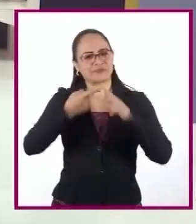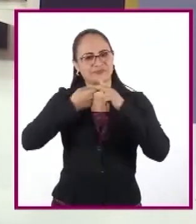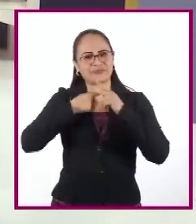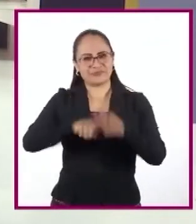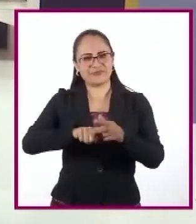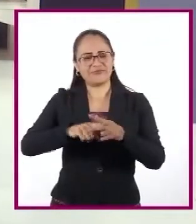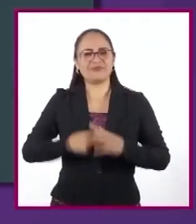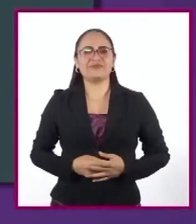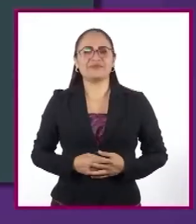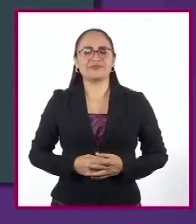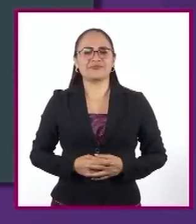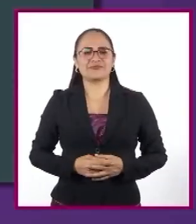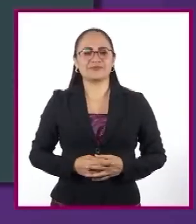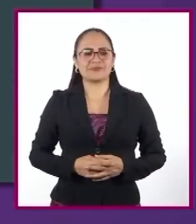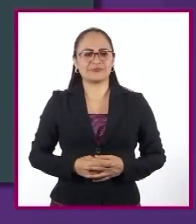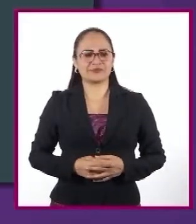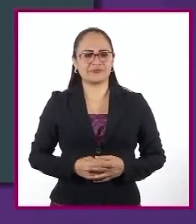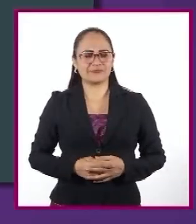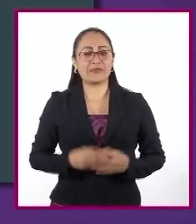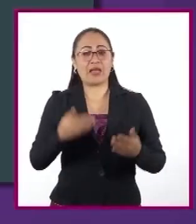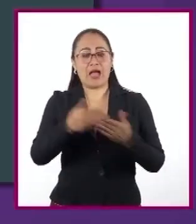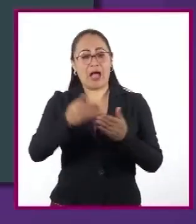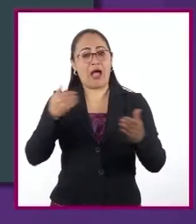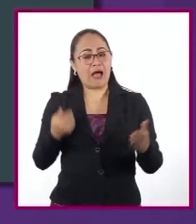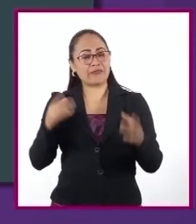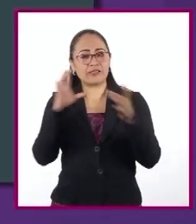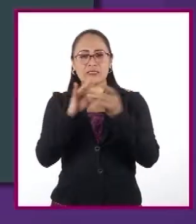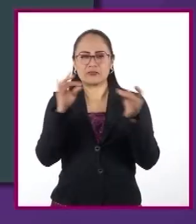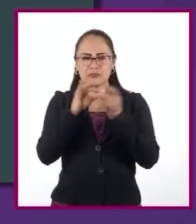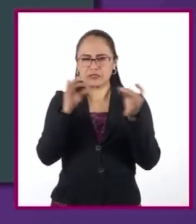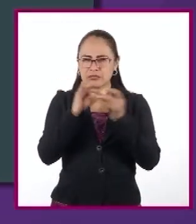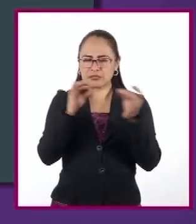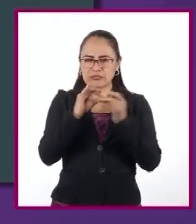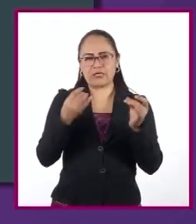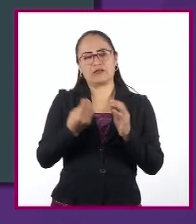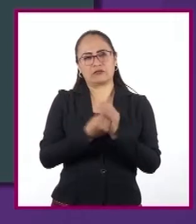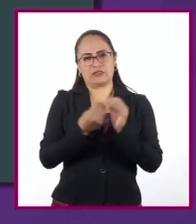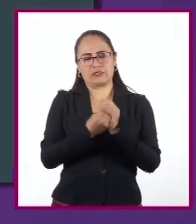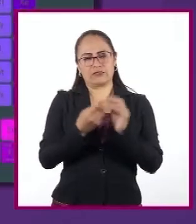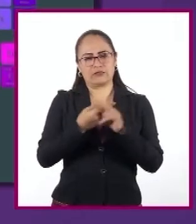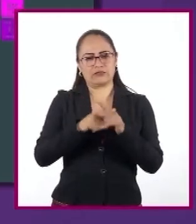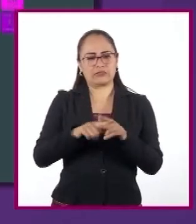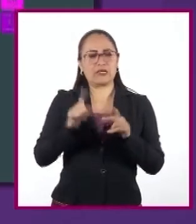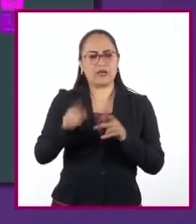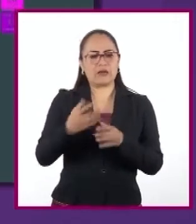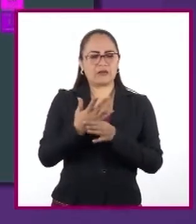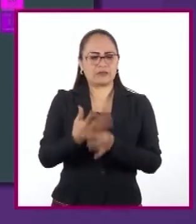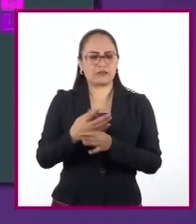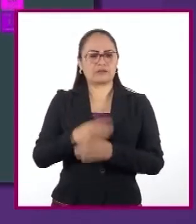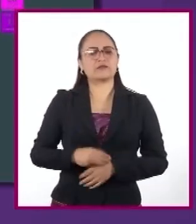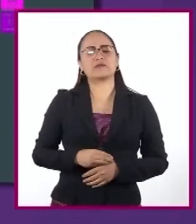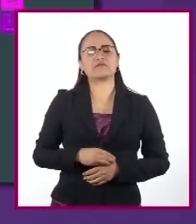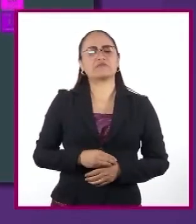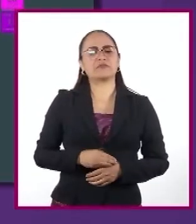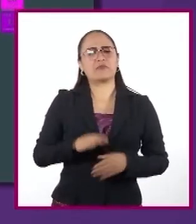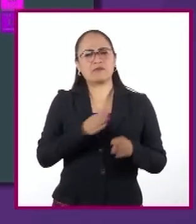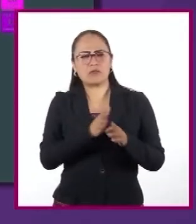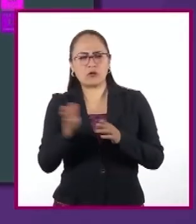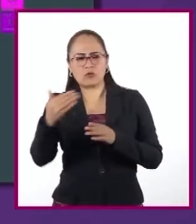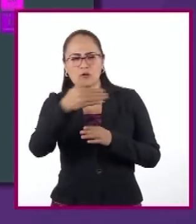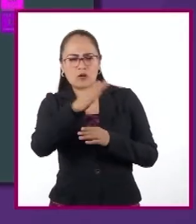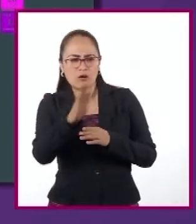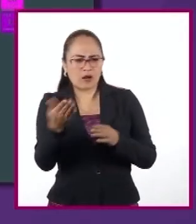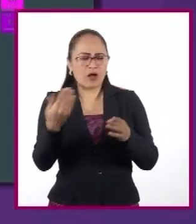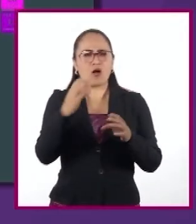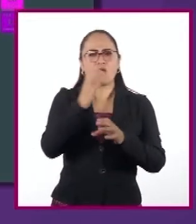¡Comenzamos! Como preámbulo de esta sesión, mencionaremos la siguiente frase célebre. Por el laberinto se pierden fácilmente